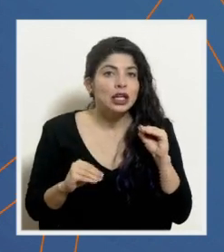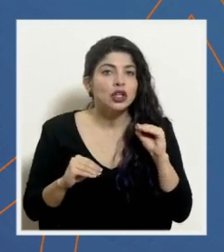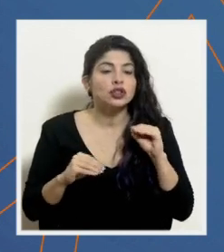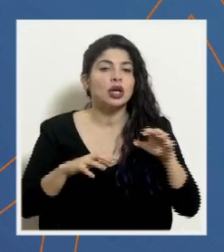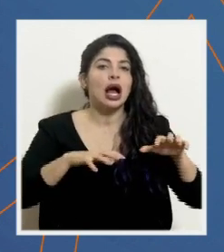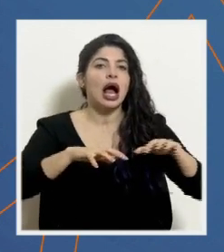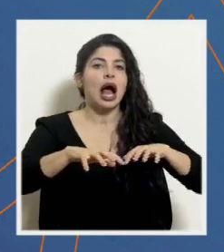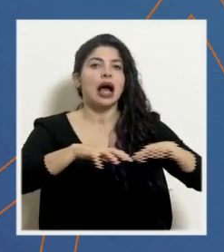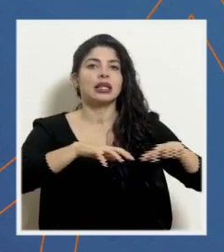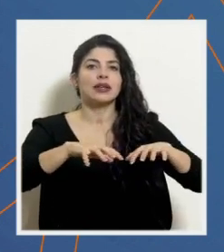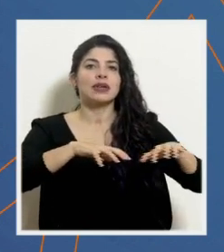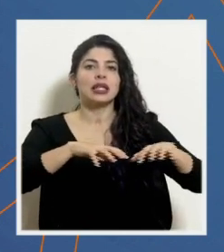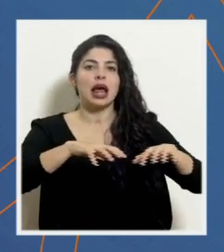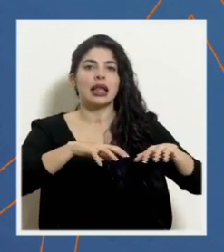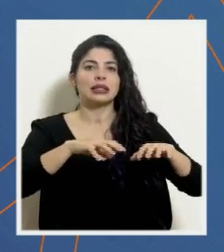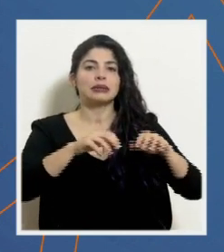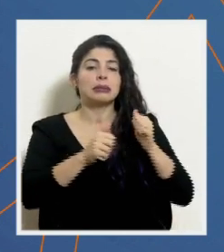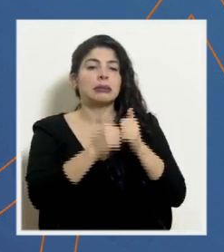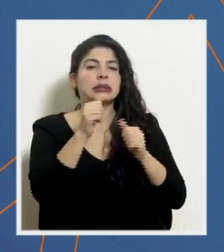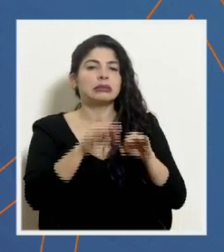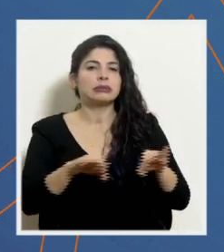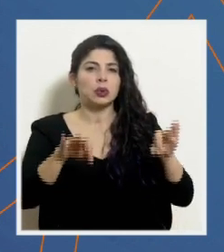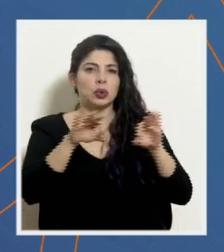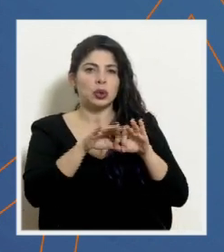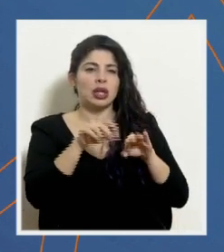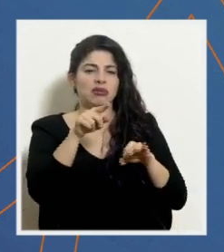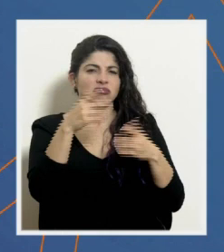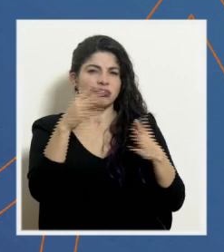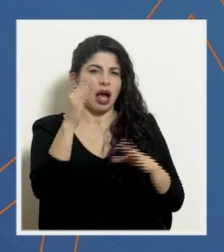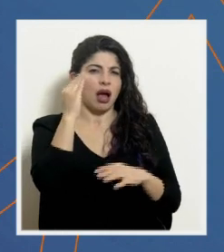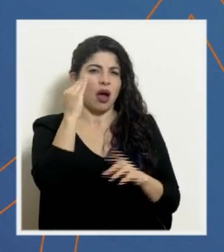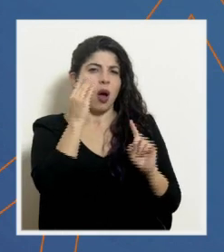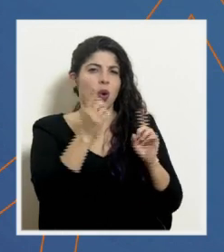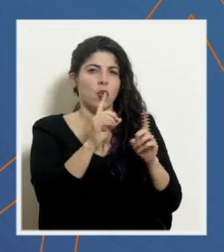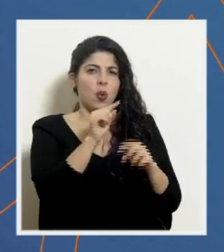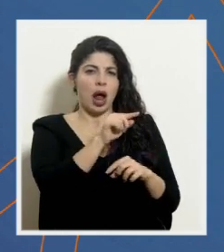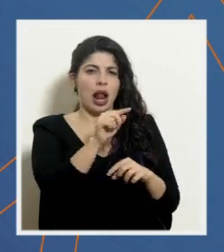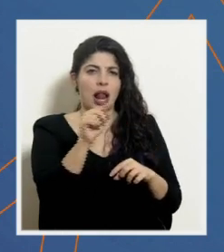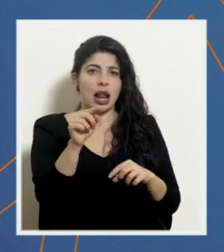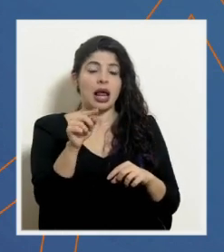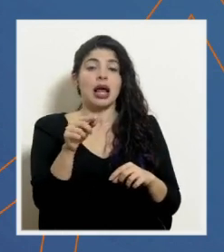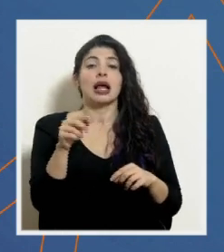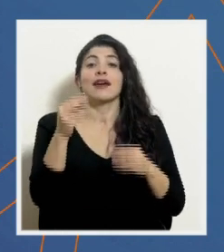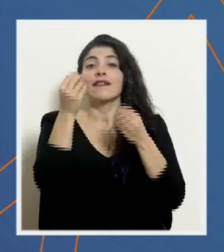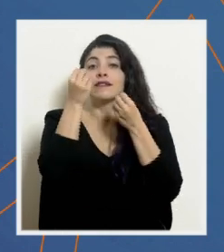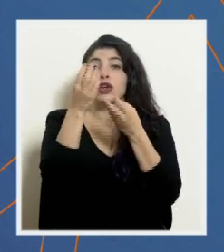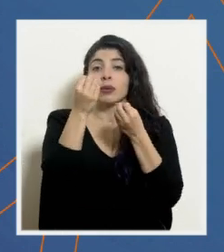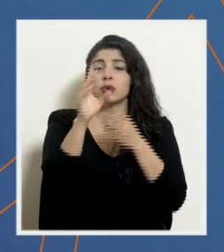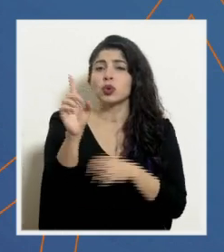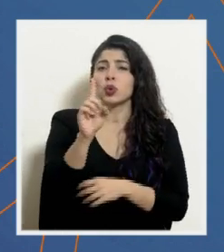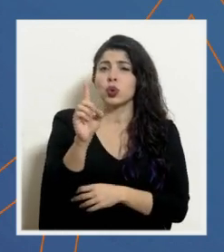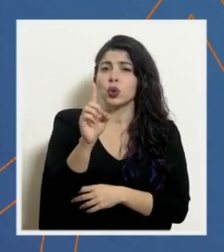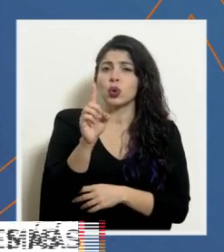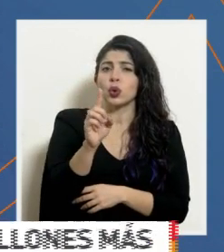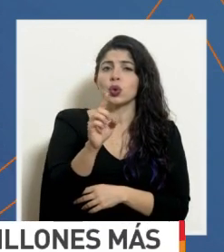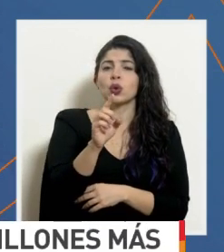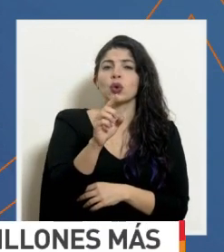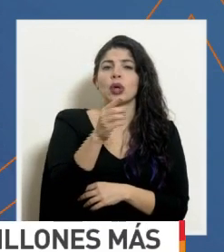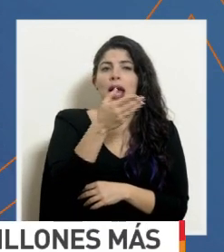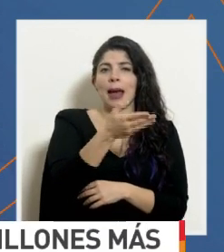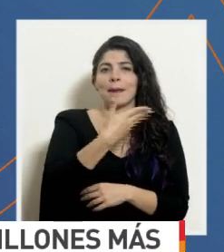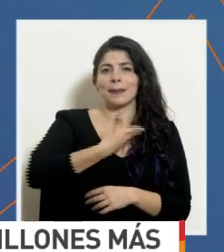las actividades esenciales que ya se han identificado, y está disponible la información en el sitio